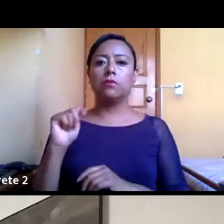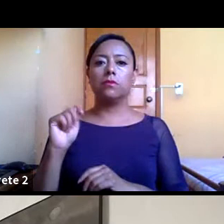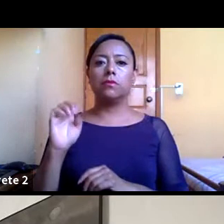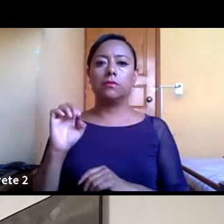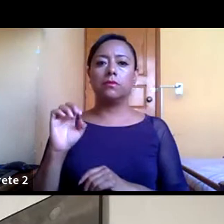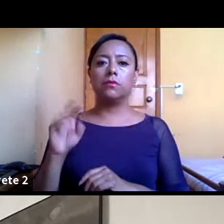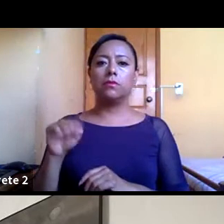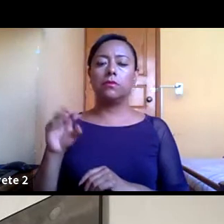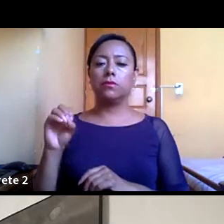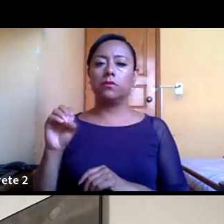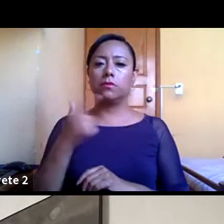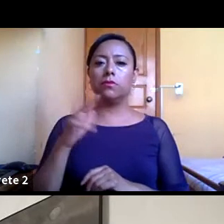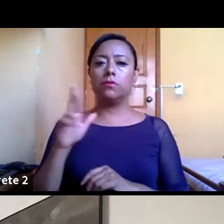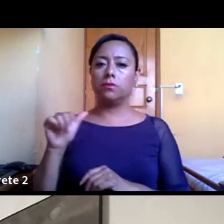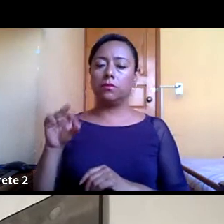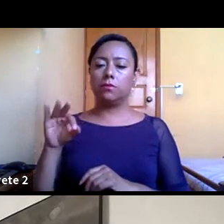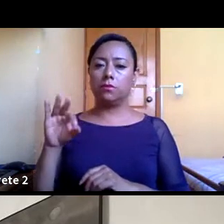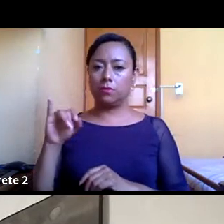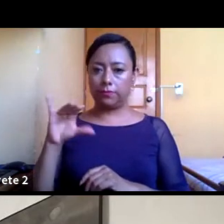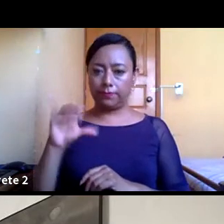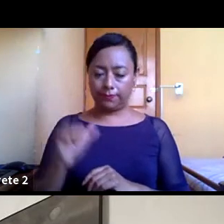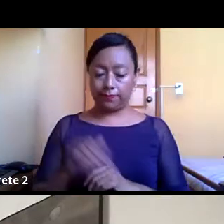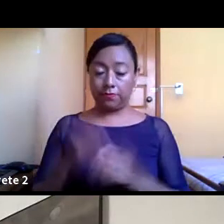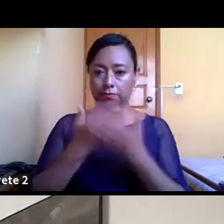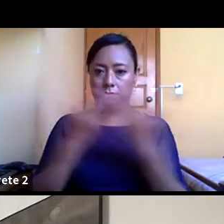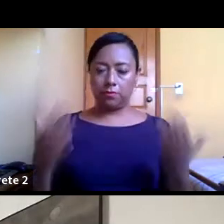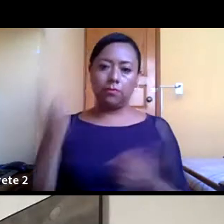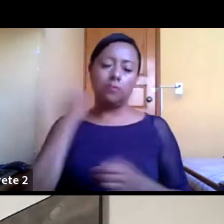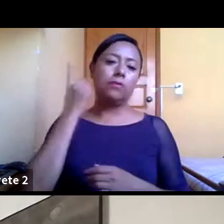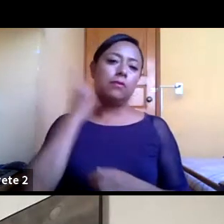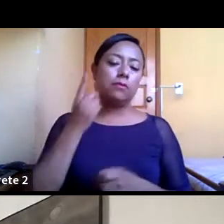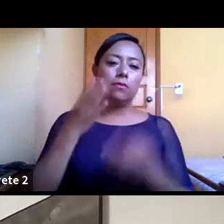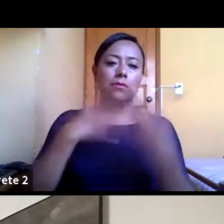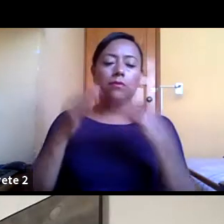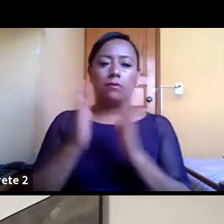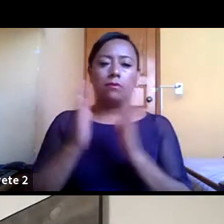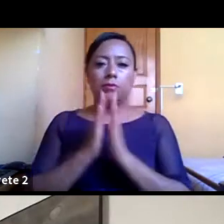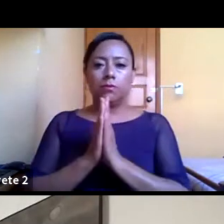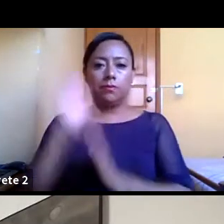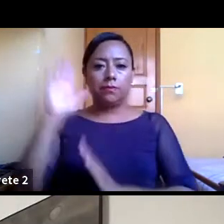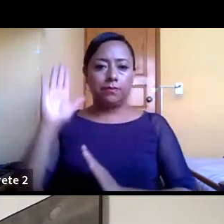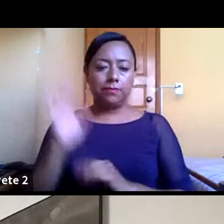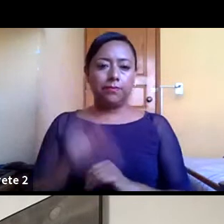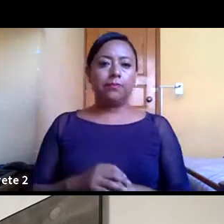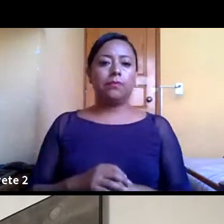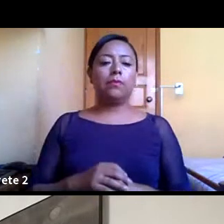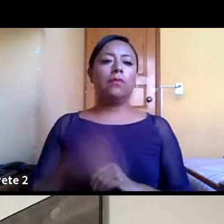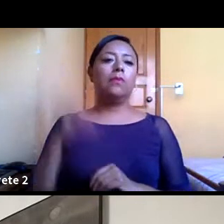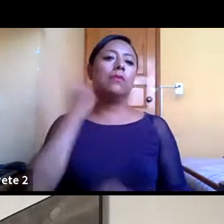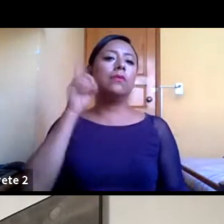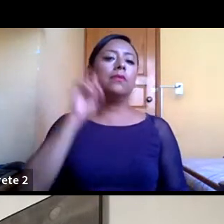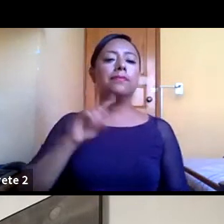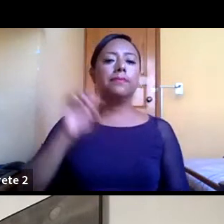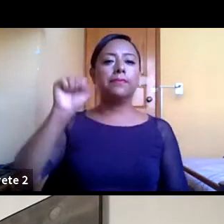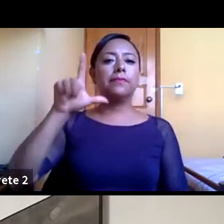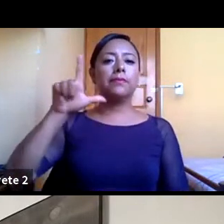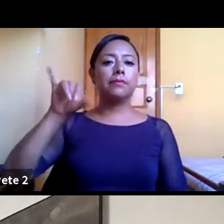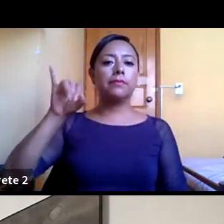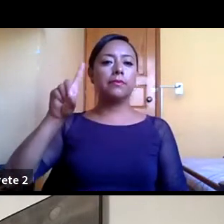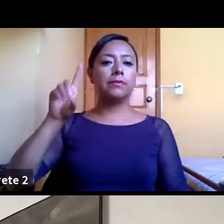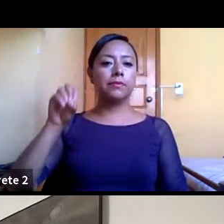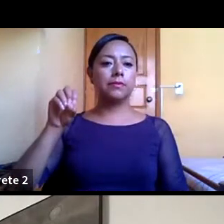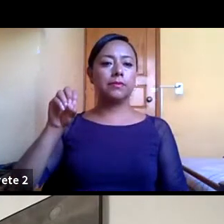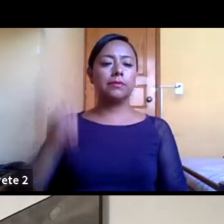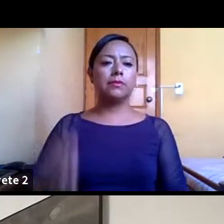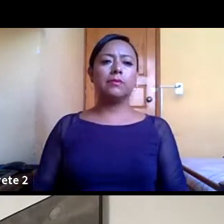votación de los asuntos mencionados, para lo cual solicita a las y los diputados sirvan a manifestar el sentido de su voto. Diputada María Gabriela Salido Magos.